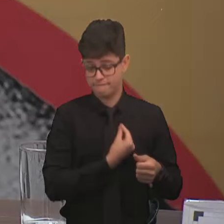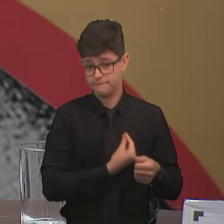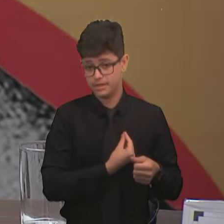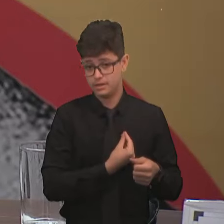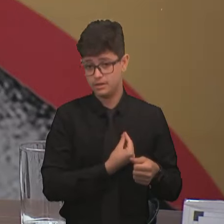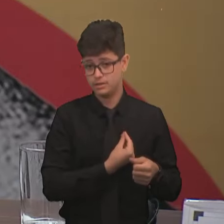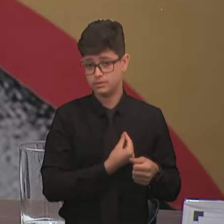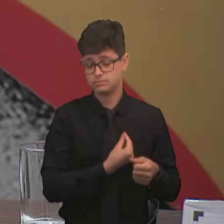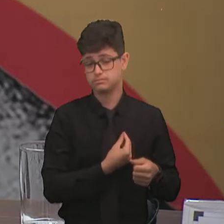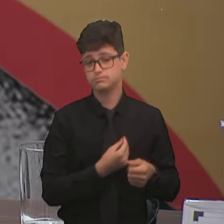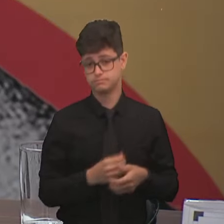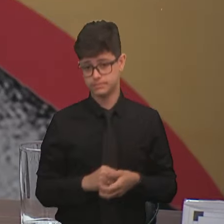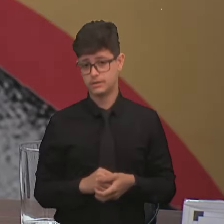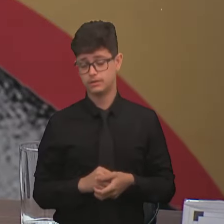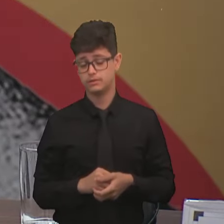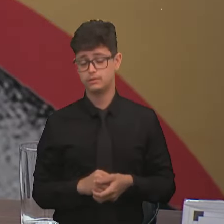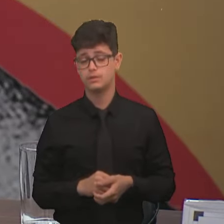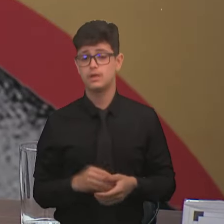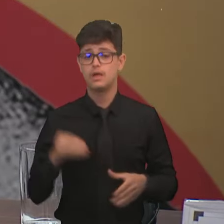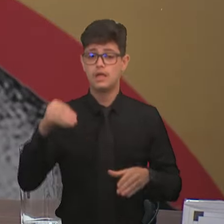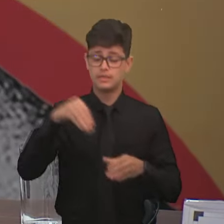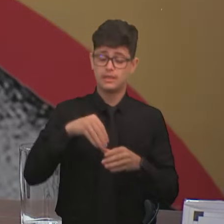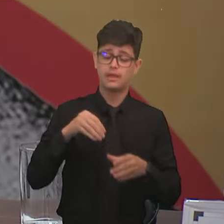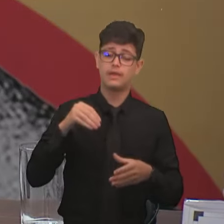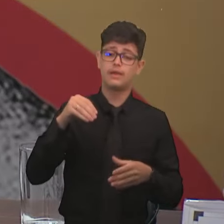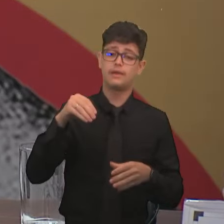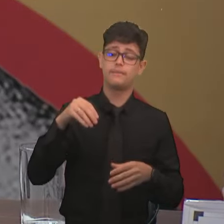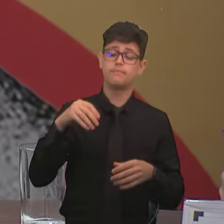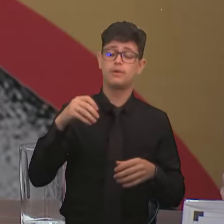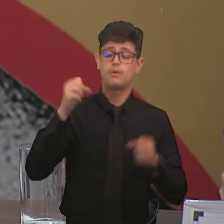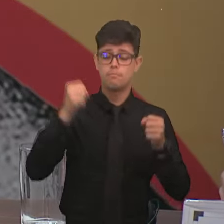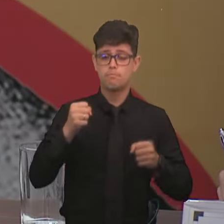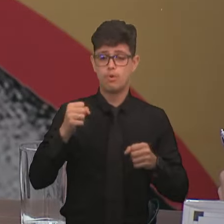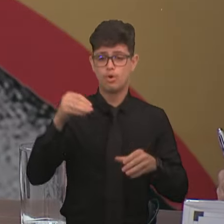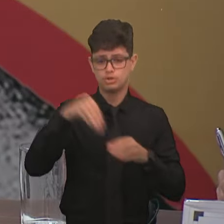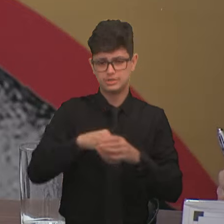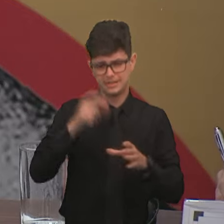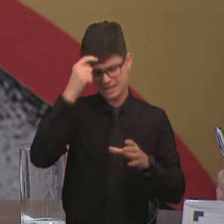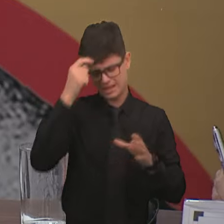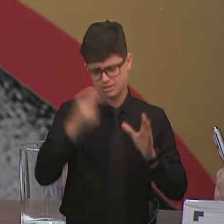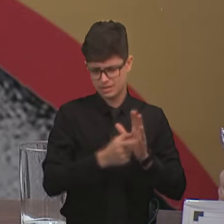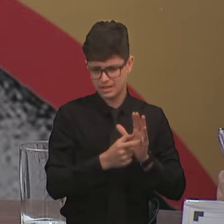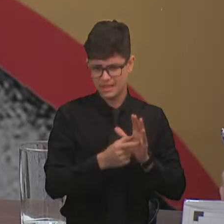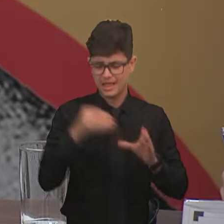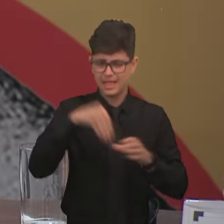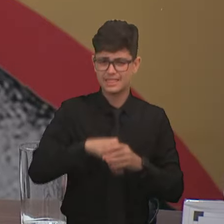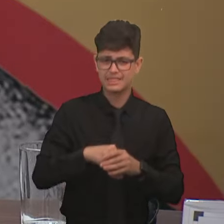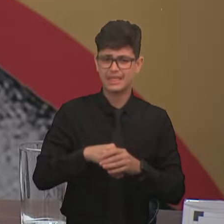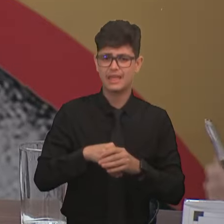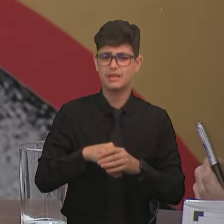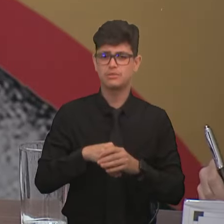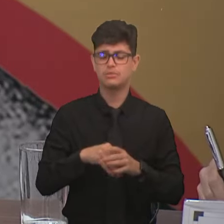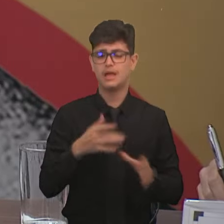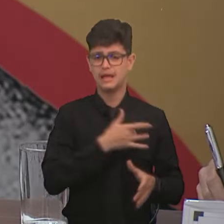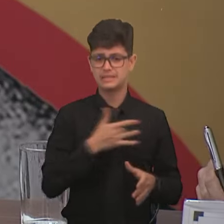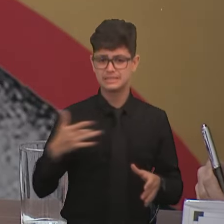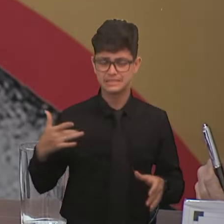innegable. Desde aplicaciones en la salud, donde algoritmos pueden ayudar en el